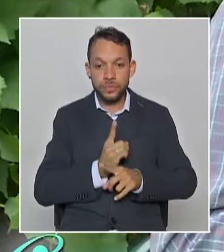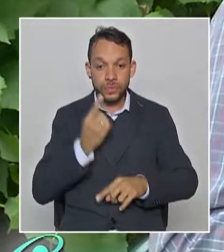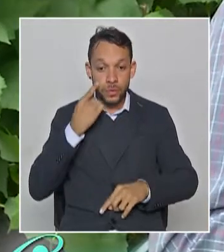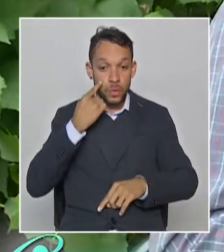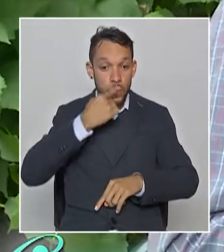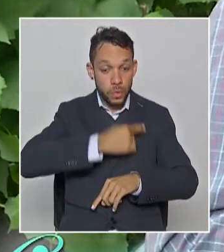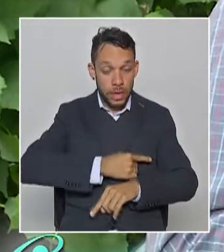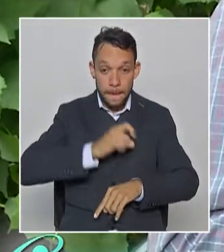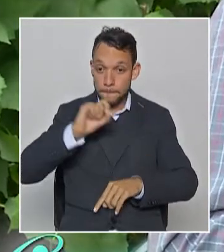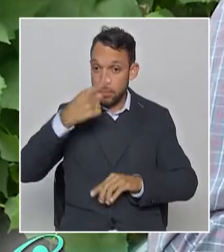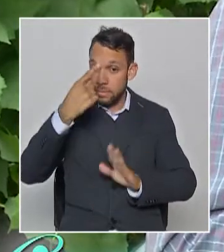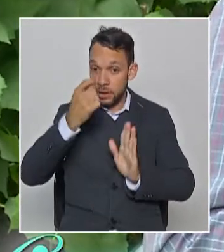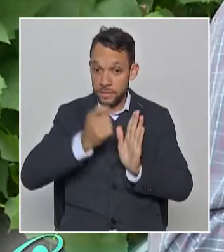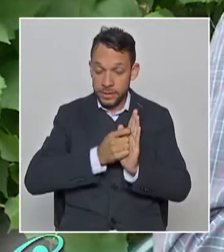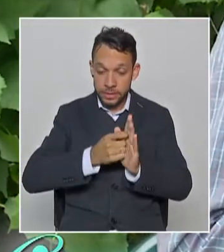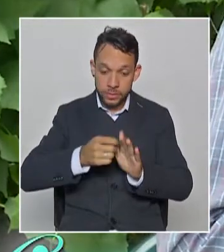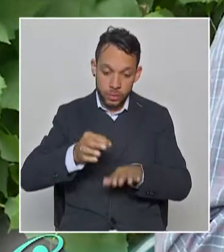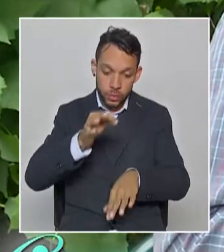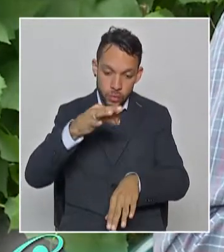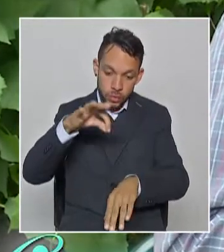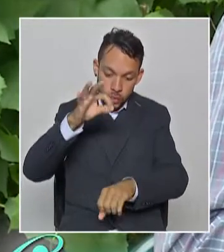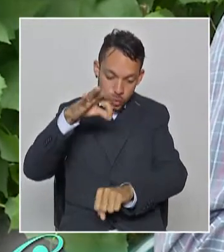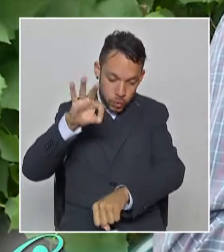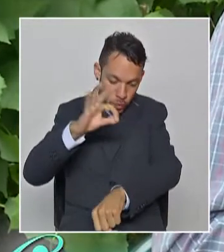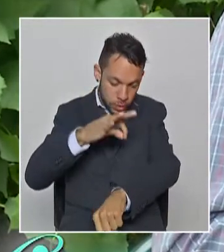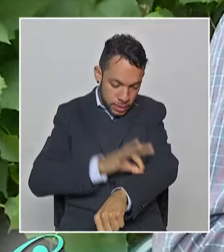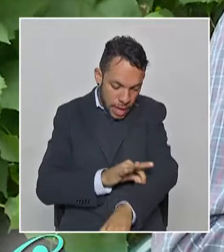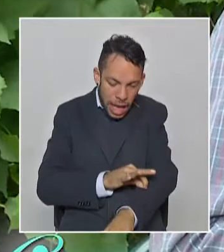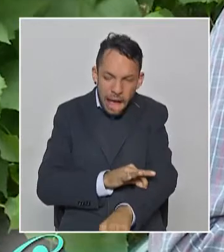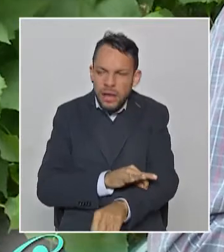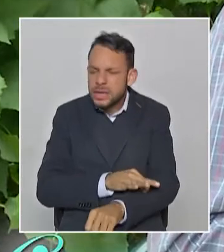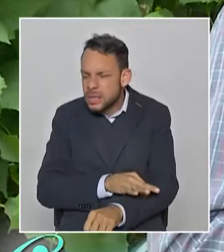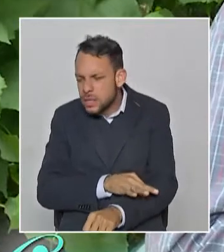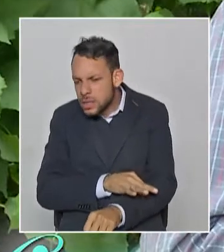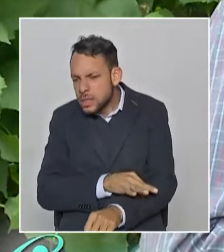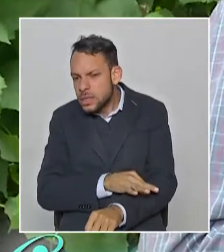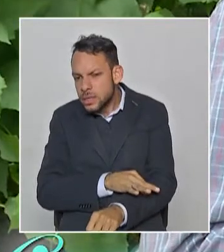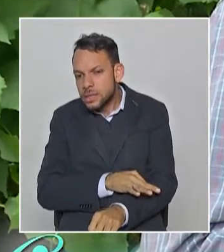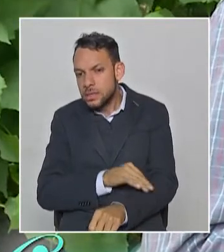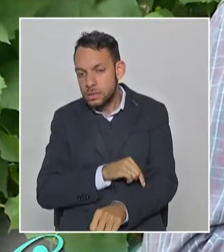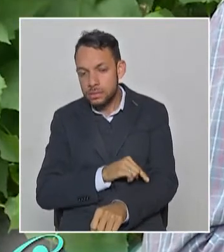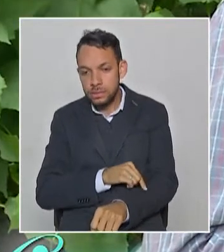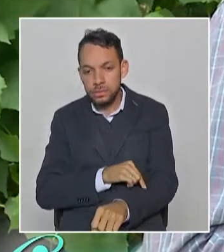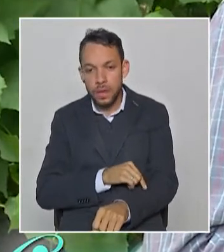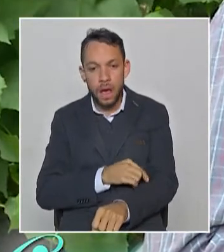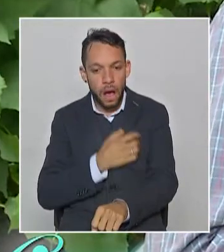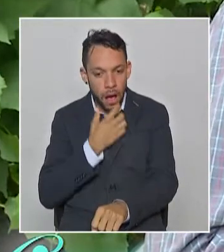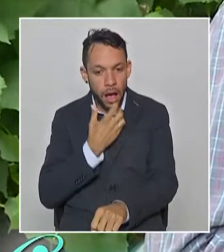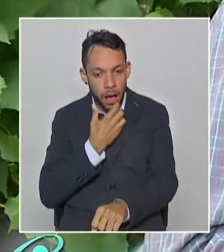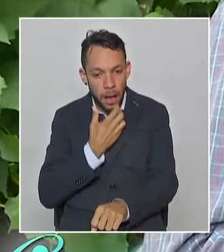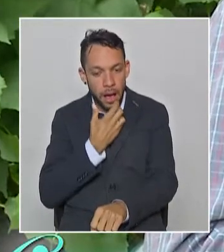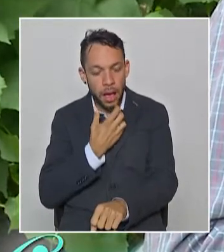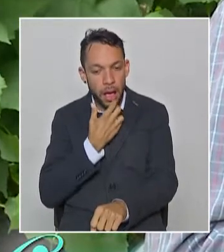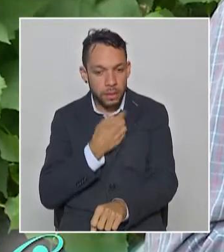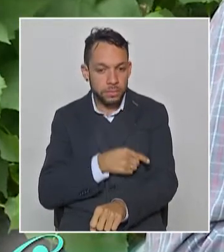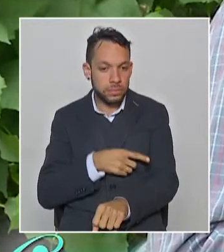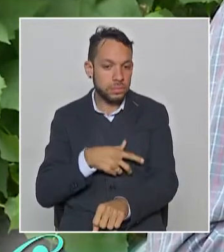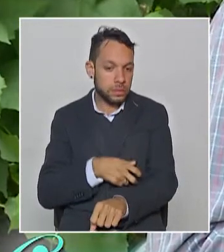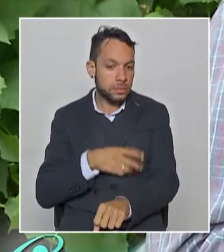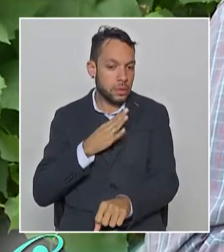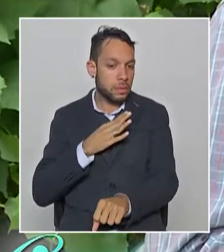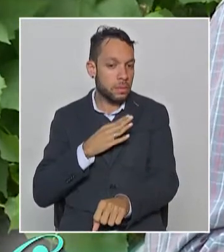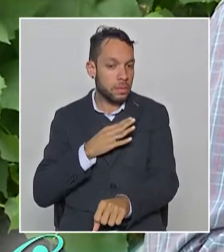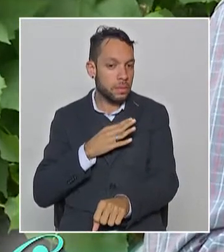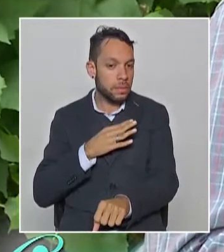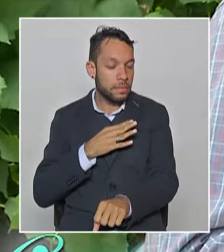me puso que hizo esta terapia, se siente una sensación bastante agradable en todo el cuerpo, digo yo sí, y más que